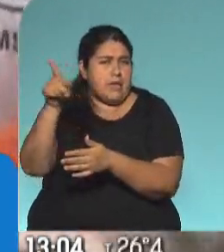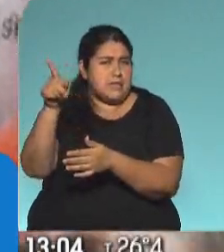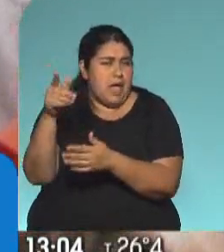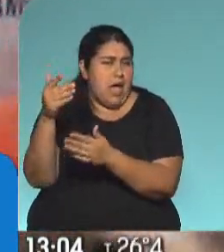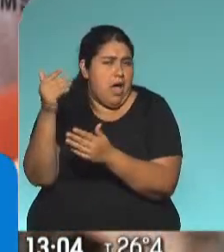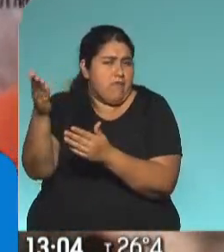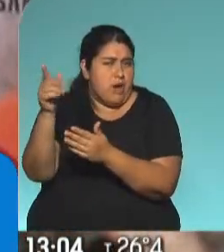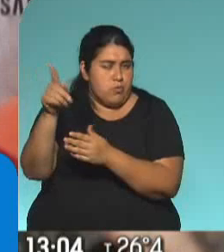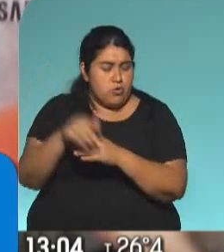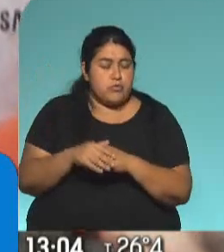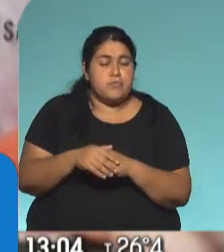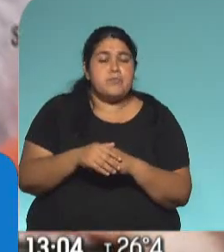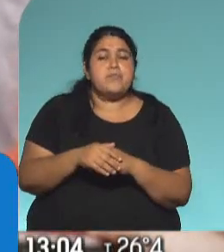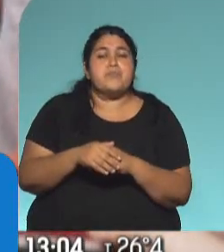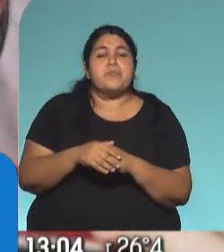entre